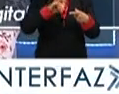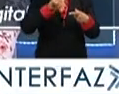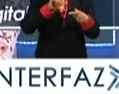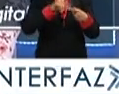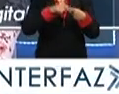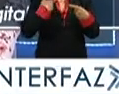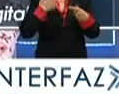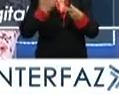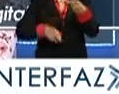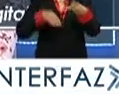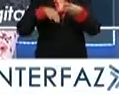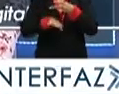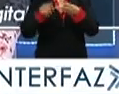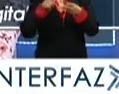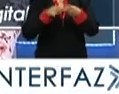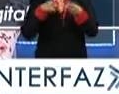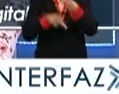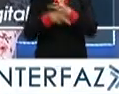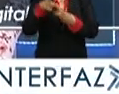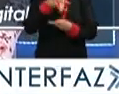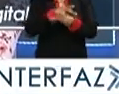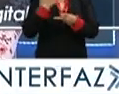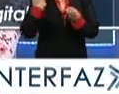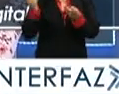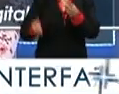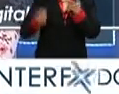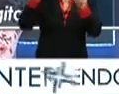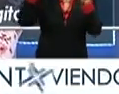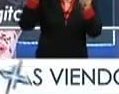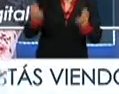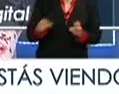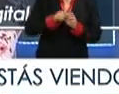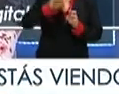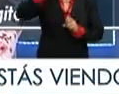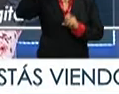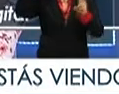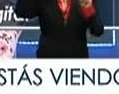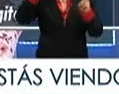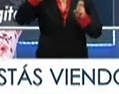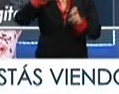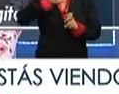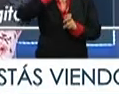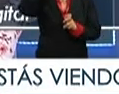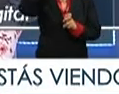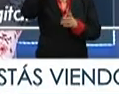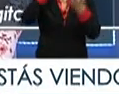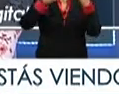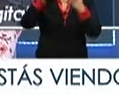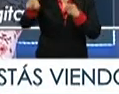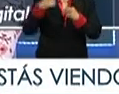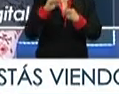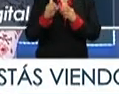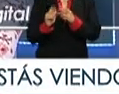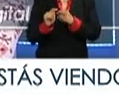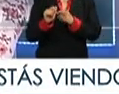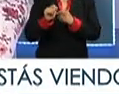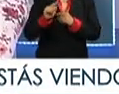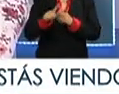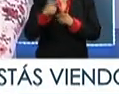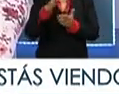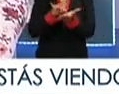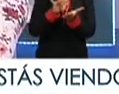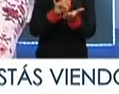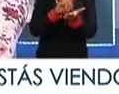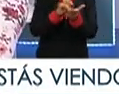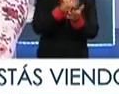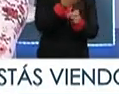la accesibilidad de los productos y de los contenidos y también algo llamado la alfabetización digital. Los datos recopilados